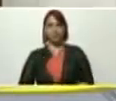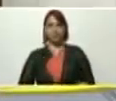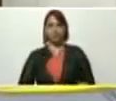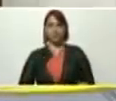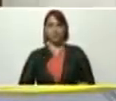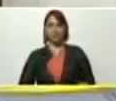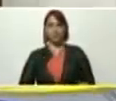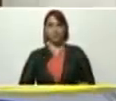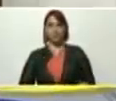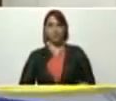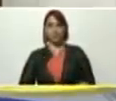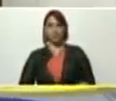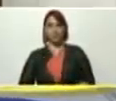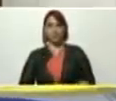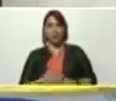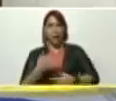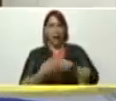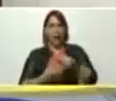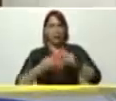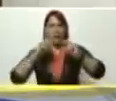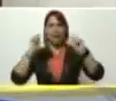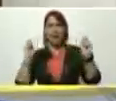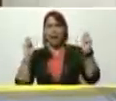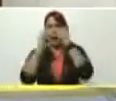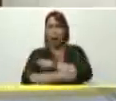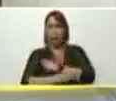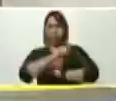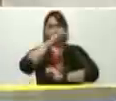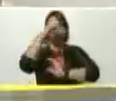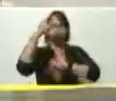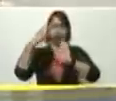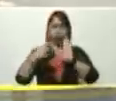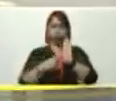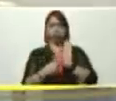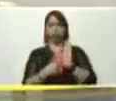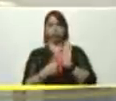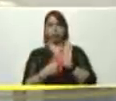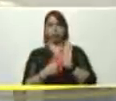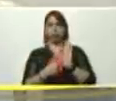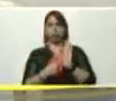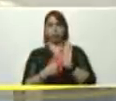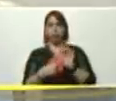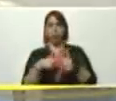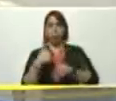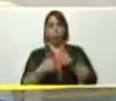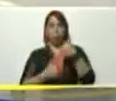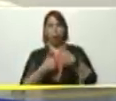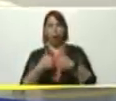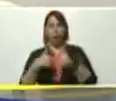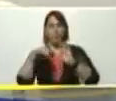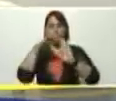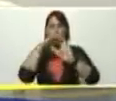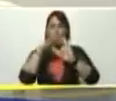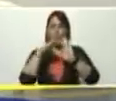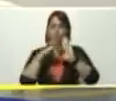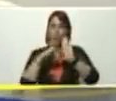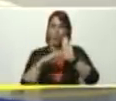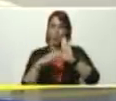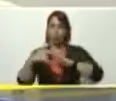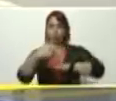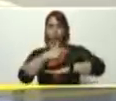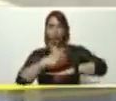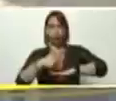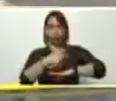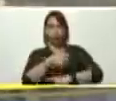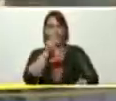para hacer una remodelación completa de las prioridades de gobierno y